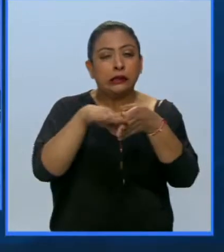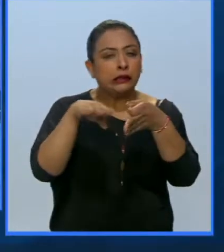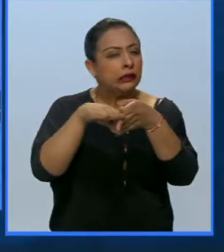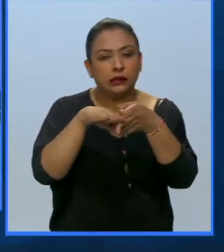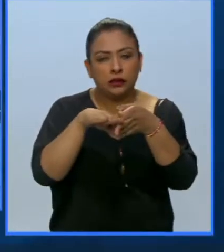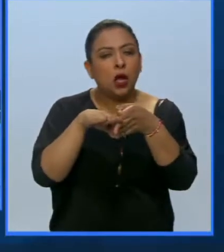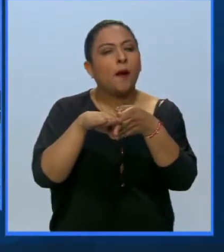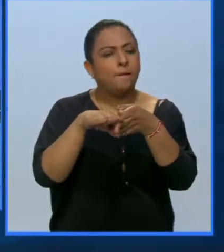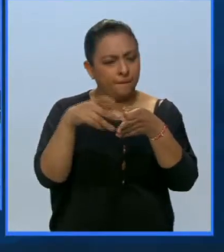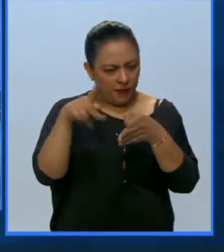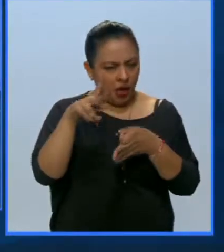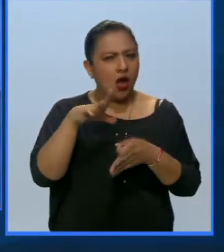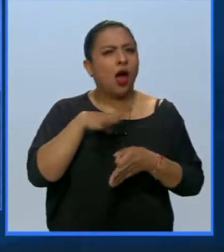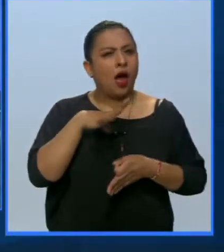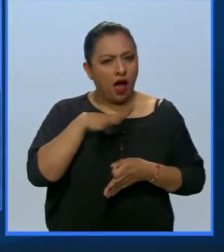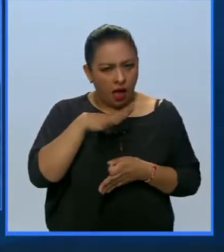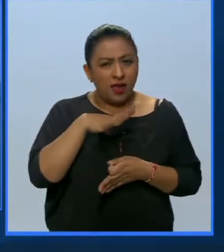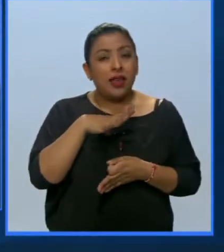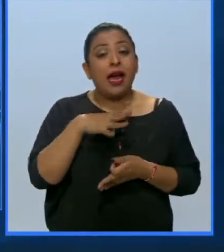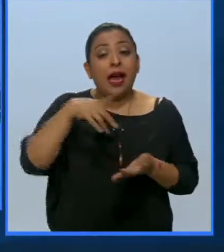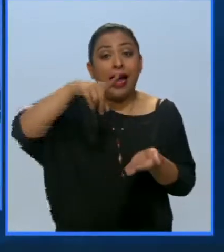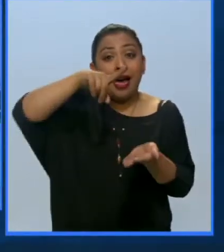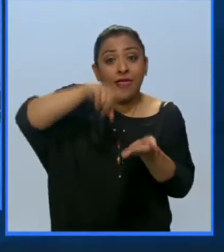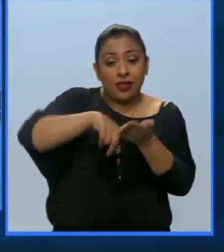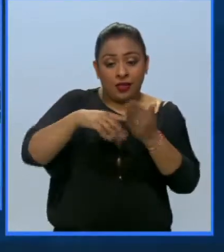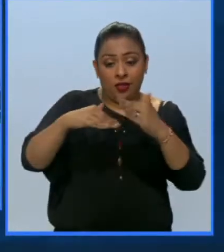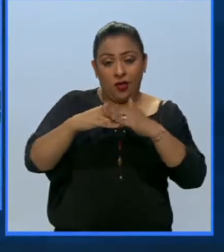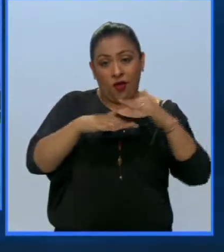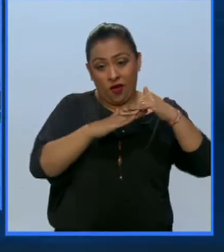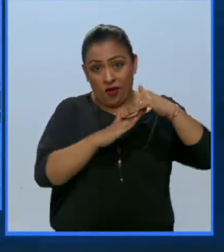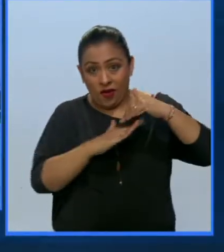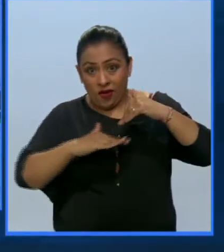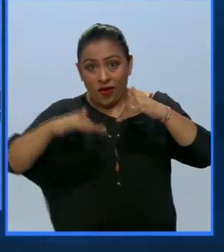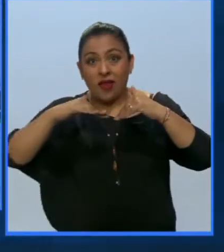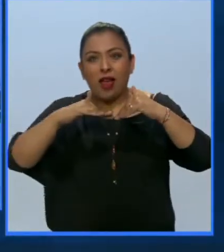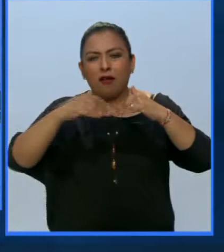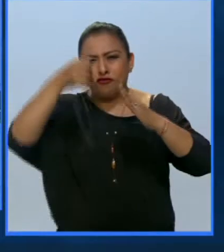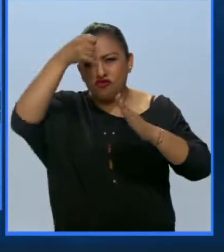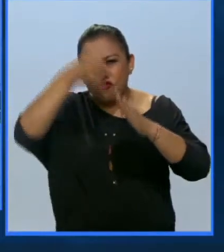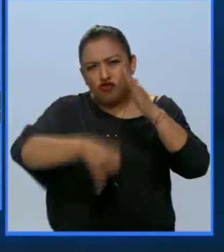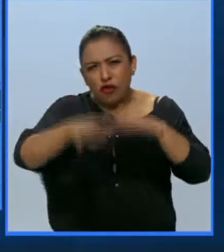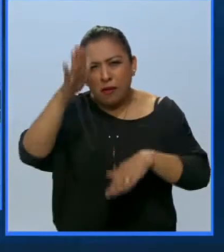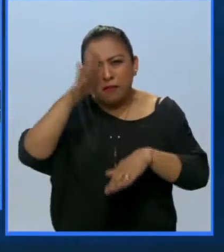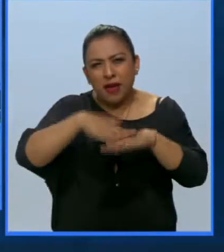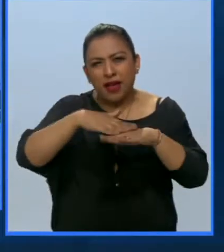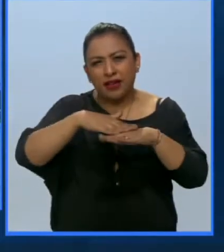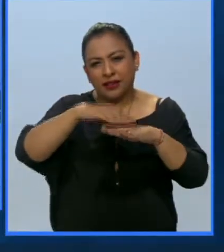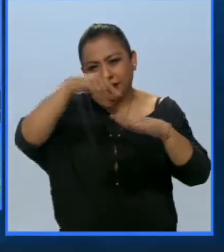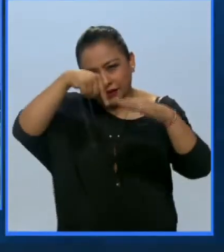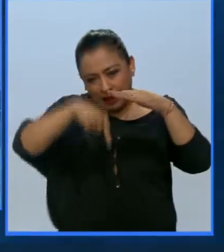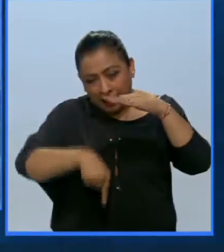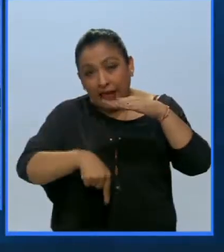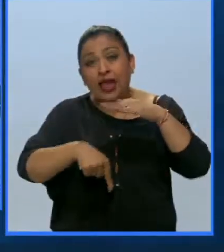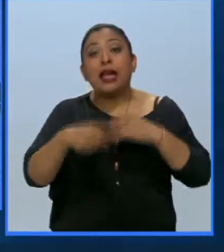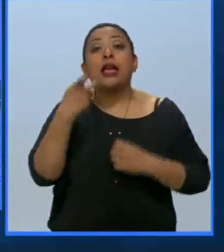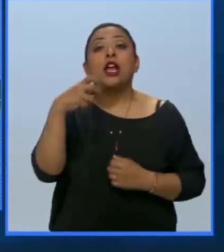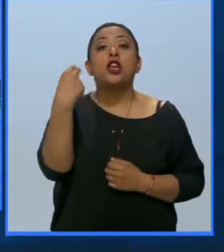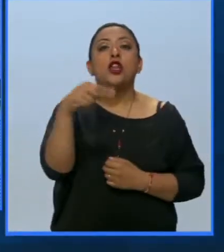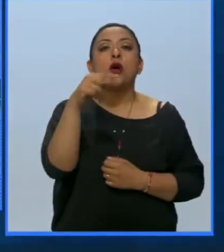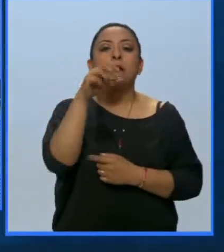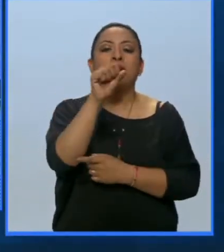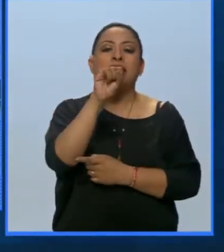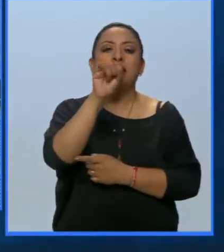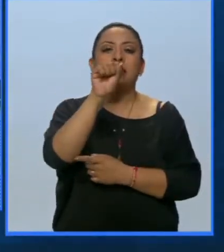son comunes, que ocurren dentro de la placa oceánica a mayor profundidad, ¿sí? Por abajo del continente. Esos son los que llamamos